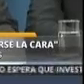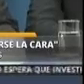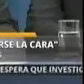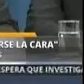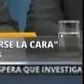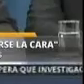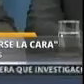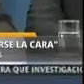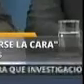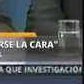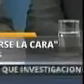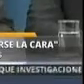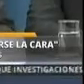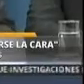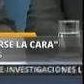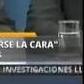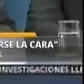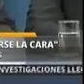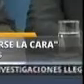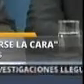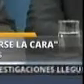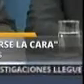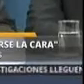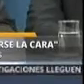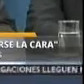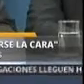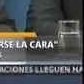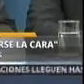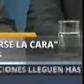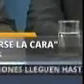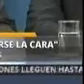a tomar en ese caso.